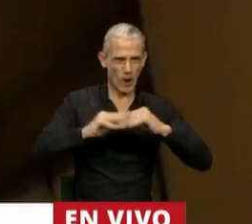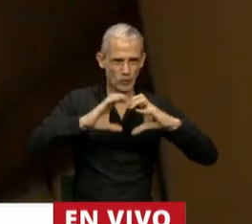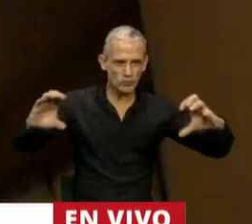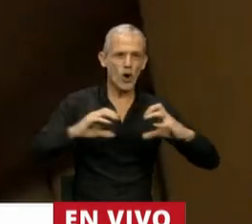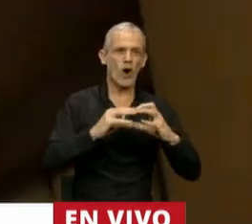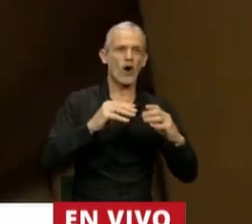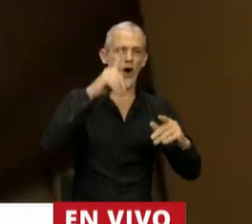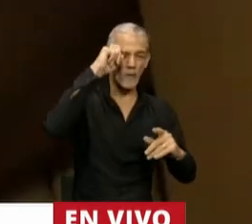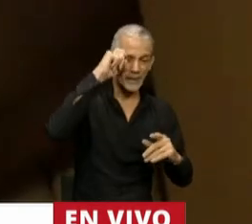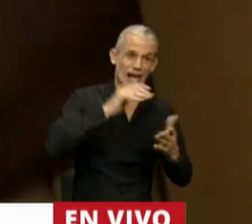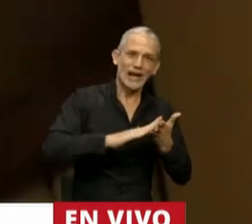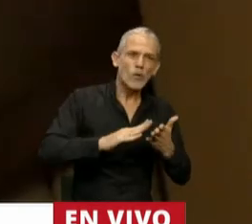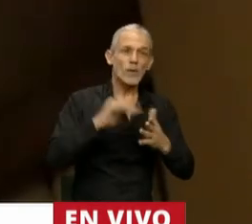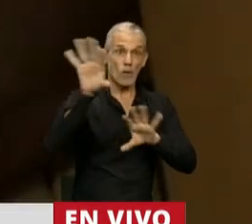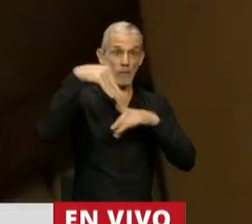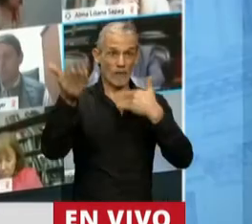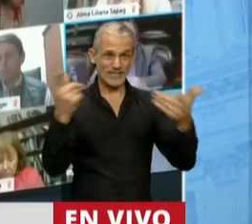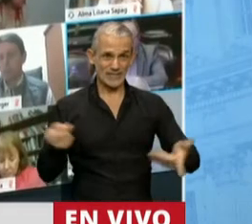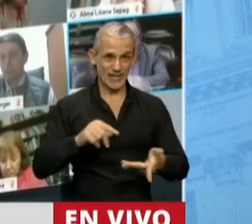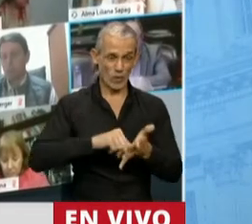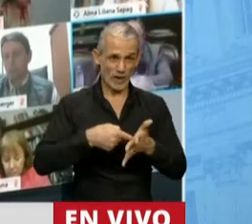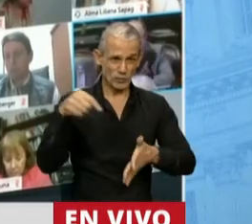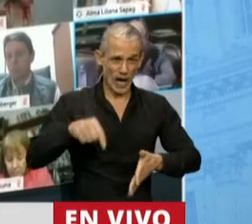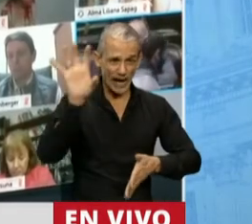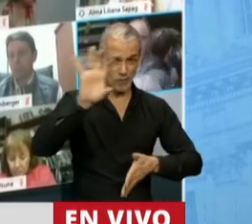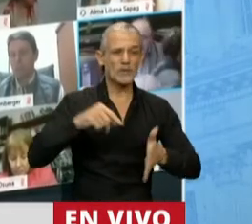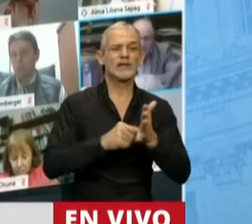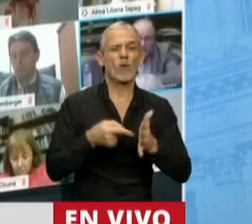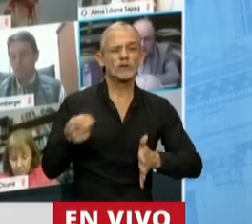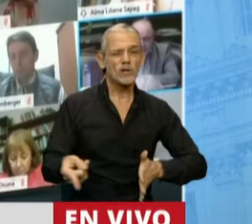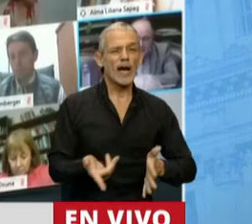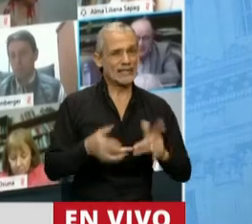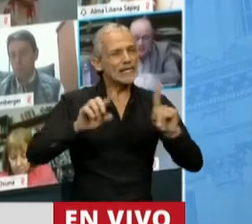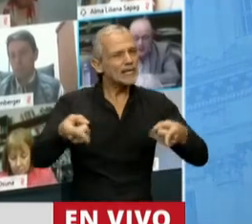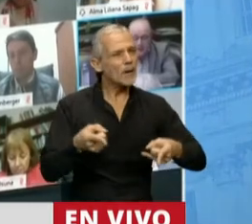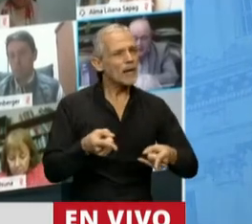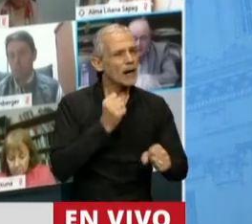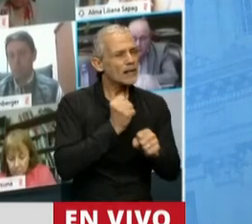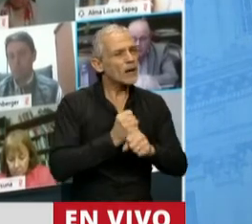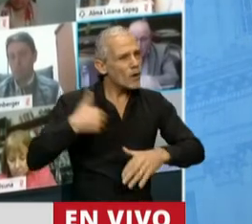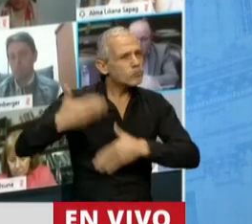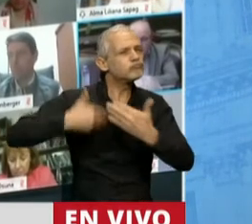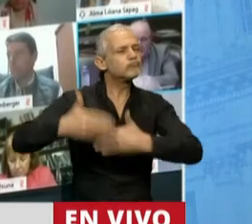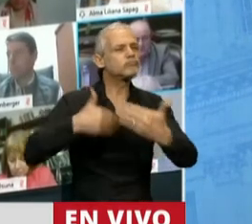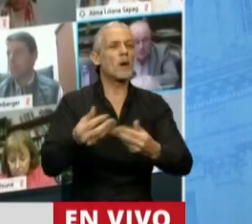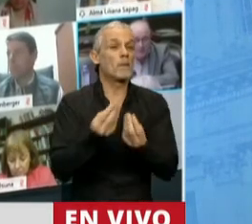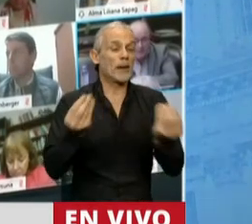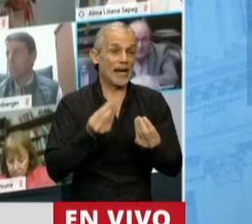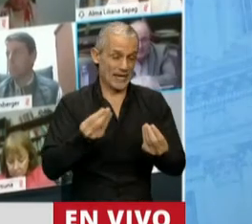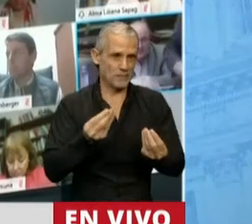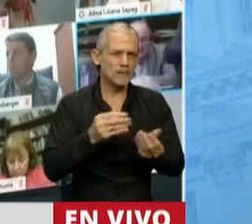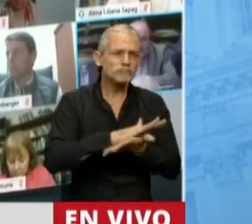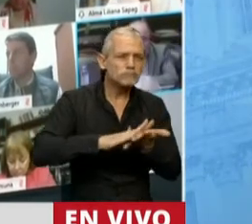de hospitales e inclusive los prejuicios buenos aires pero conjuntamente con esto también el trabajo que se viene haciendo para dar respuesta